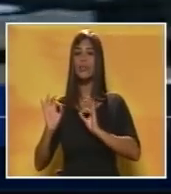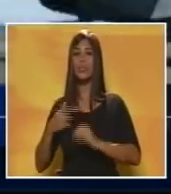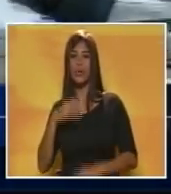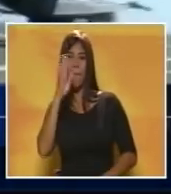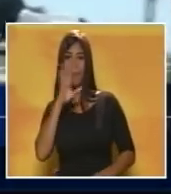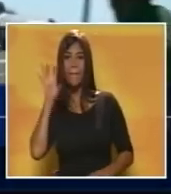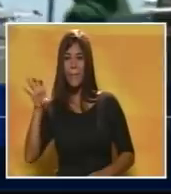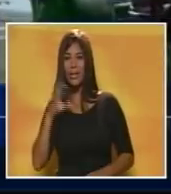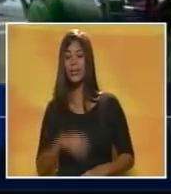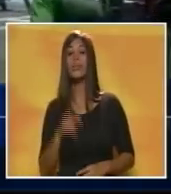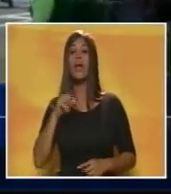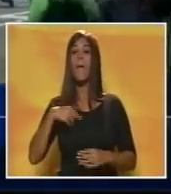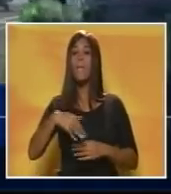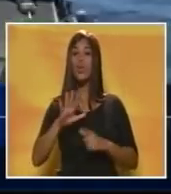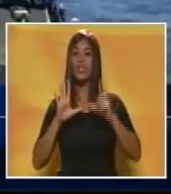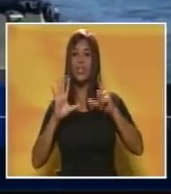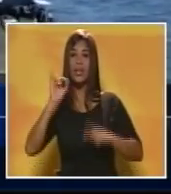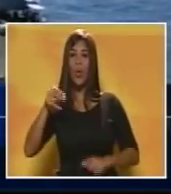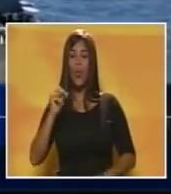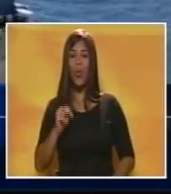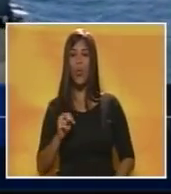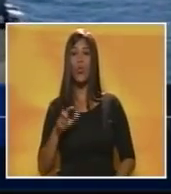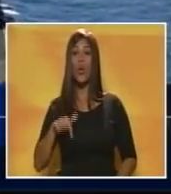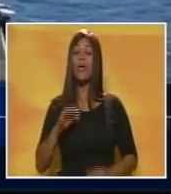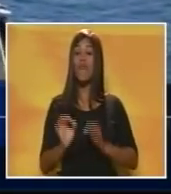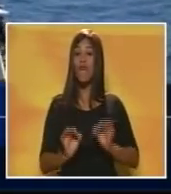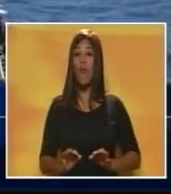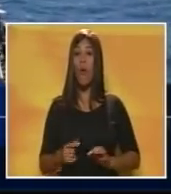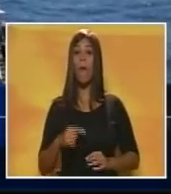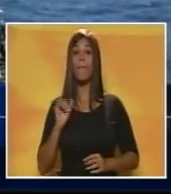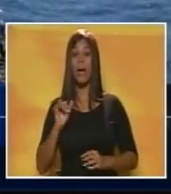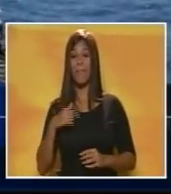Brasil a partir del próximo 7 de junio. De esta manera, el